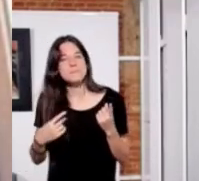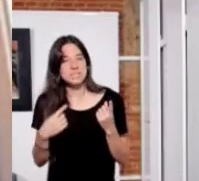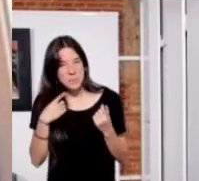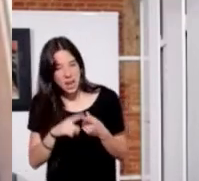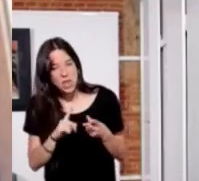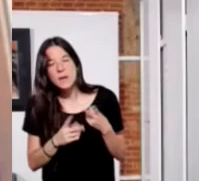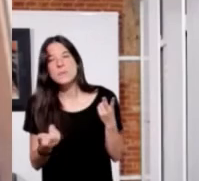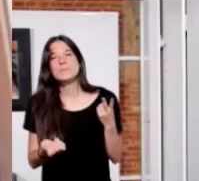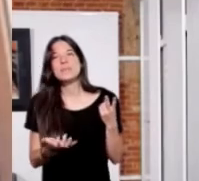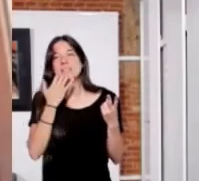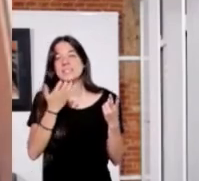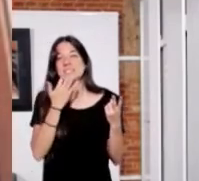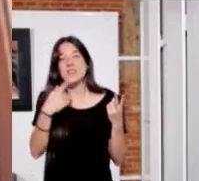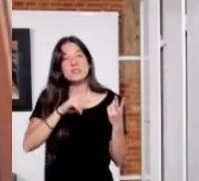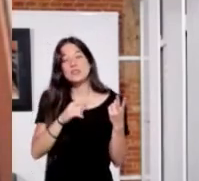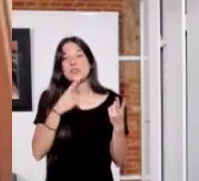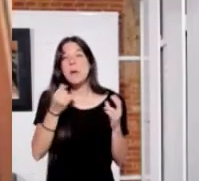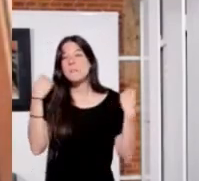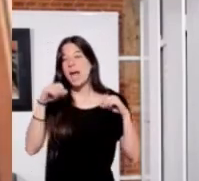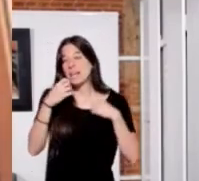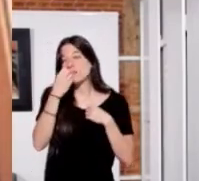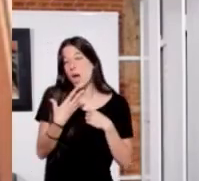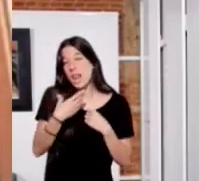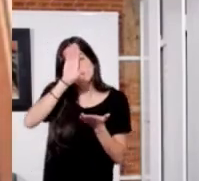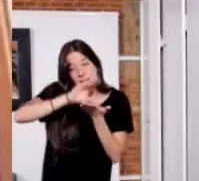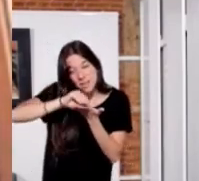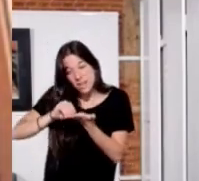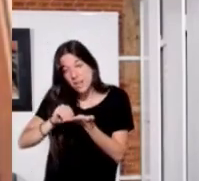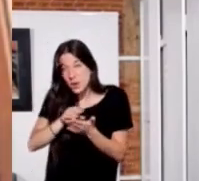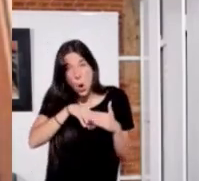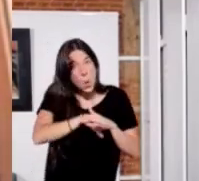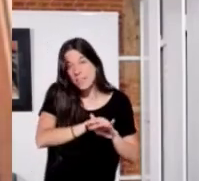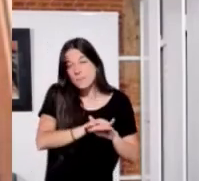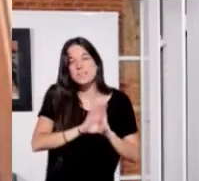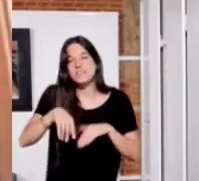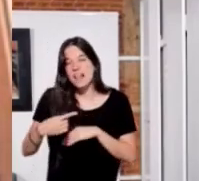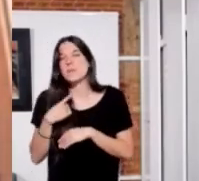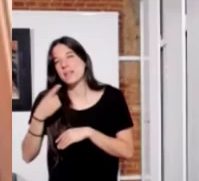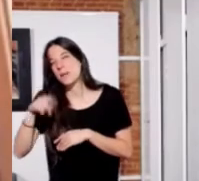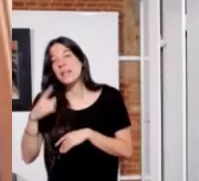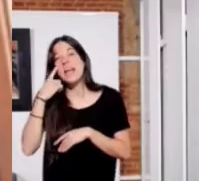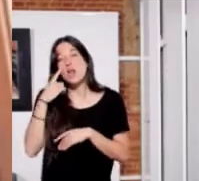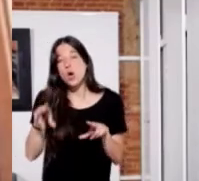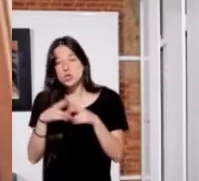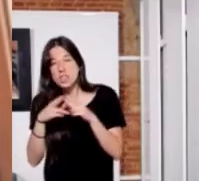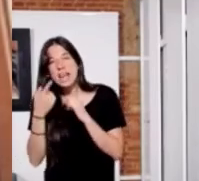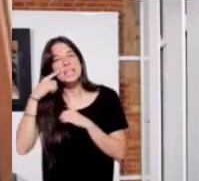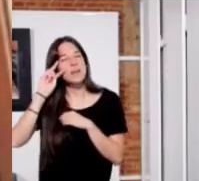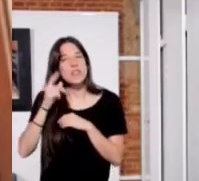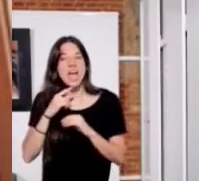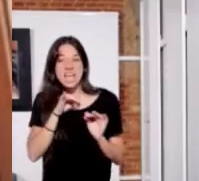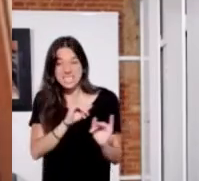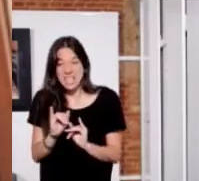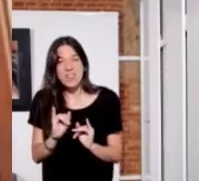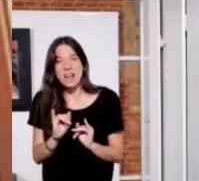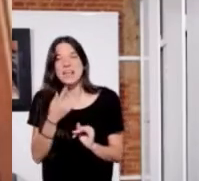pierde cuando no dejamos recogidas buenas prácticas, ese ojo social, esa experiencia existencial que solamente él puede